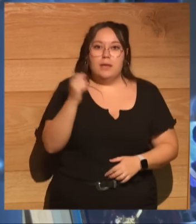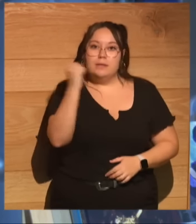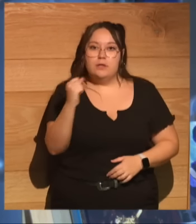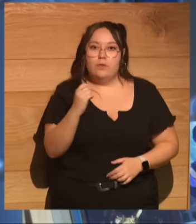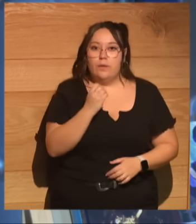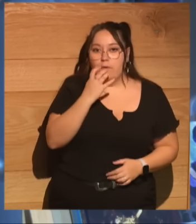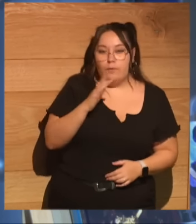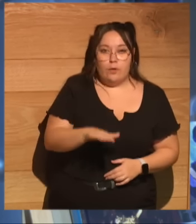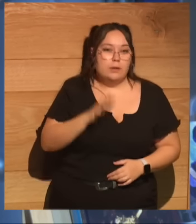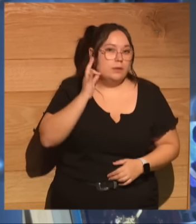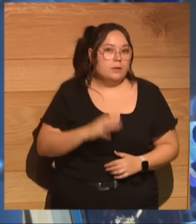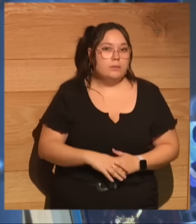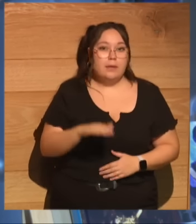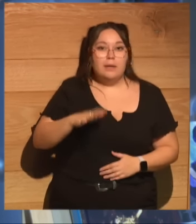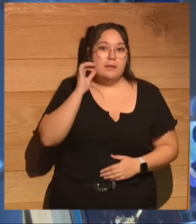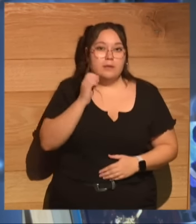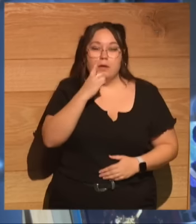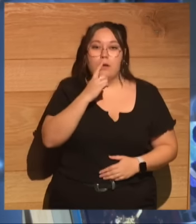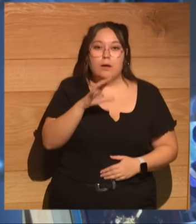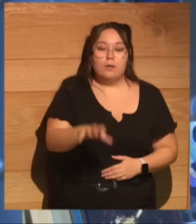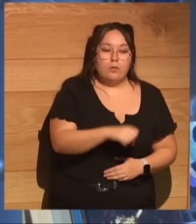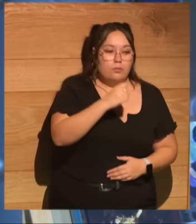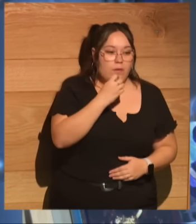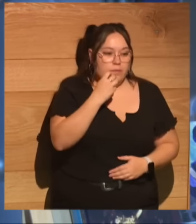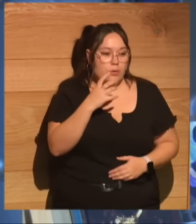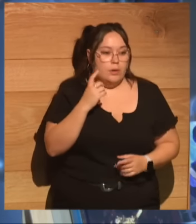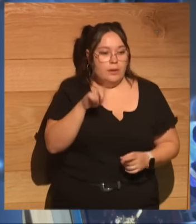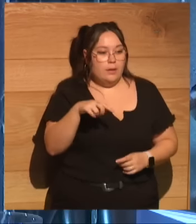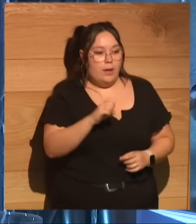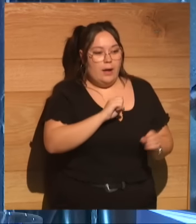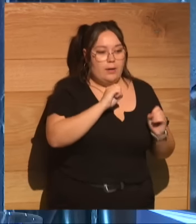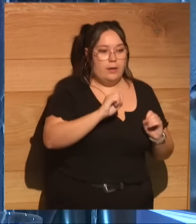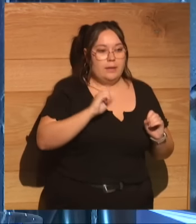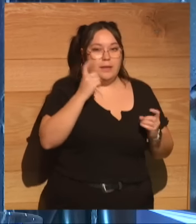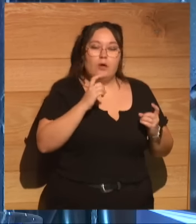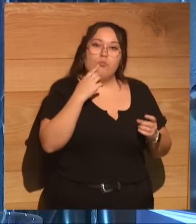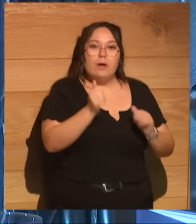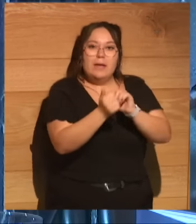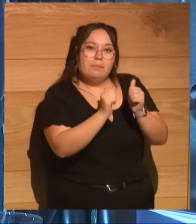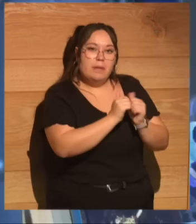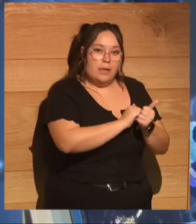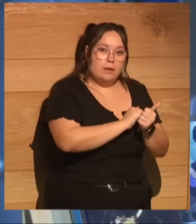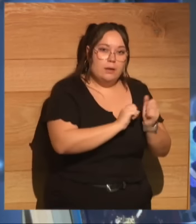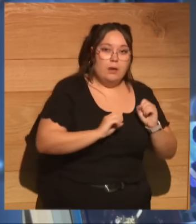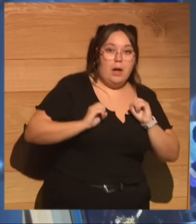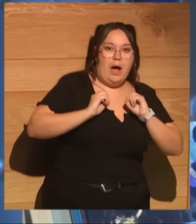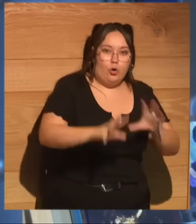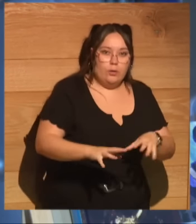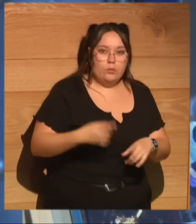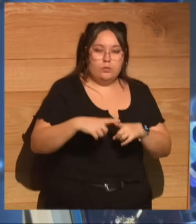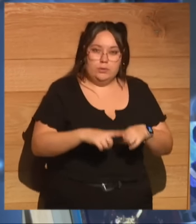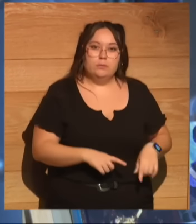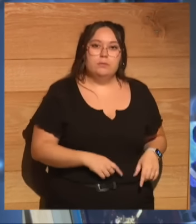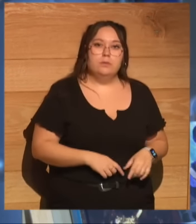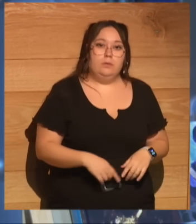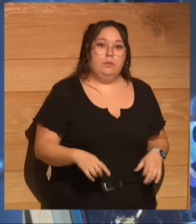por ejemplo. La niña arrojando una flor y luego él tratando de imitarla arrojando a la niña y cargándose a la niña